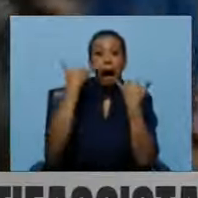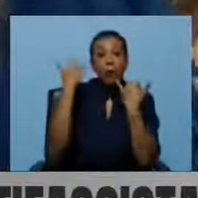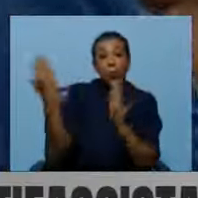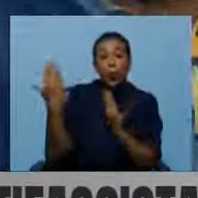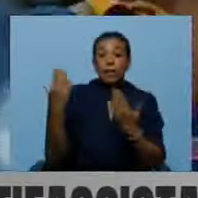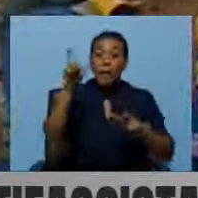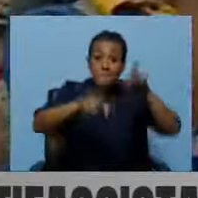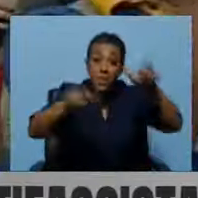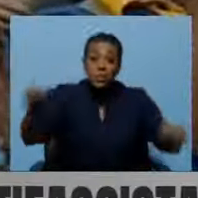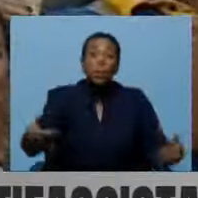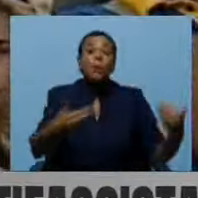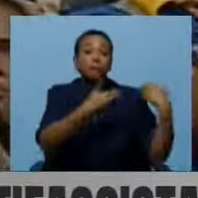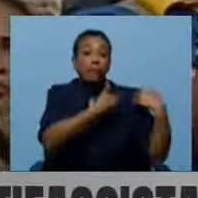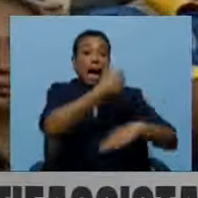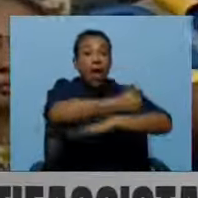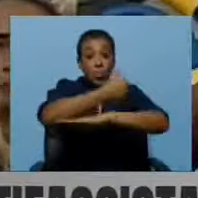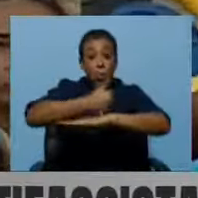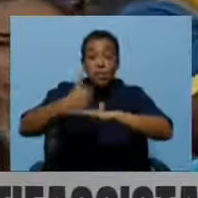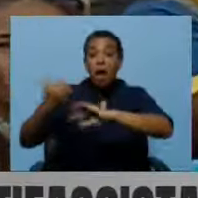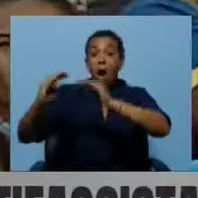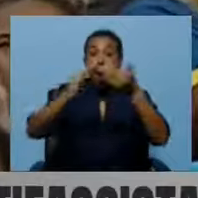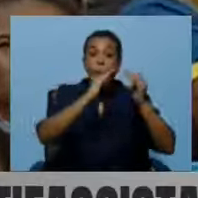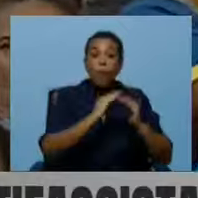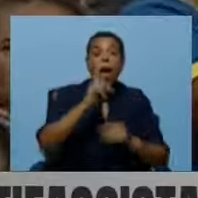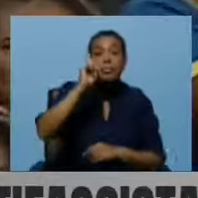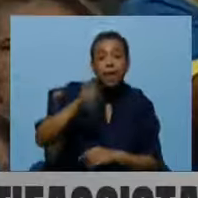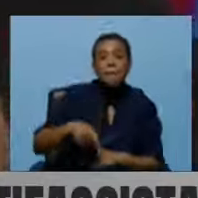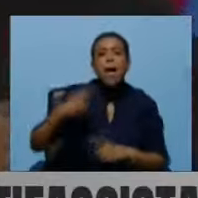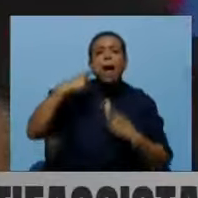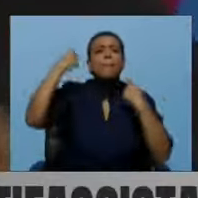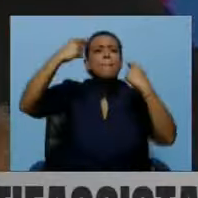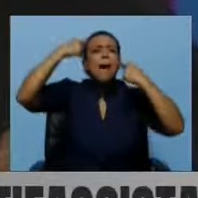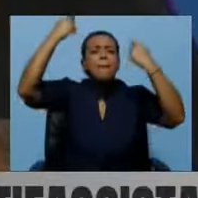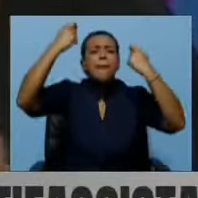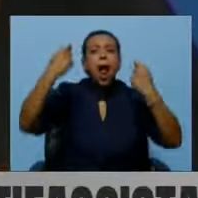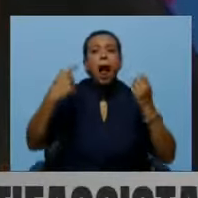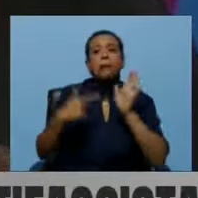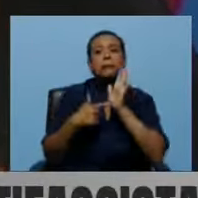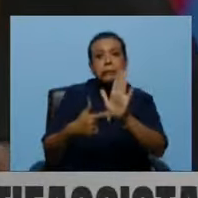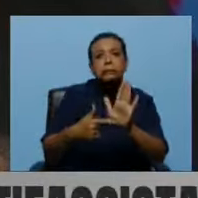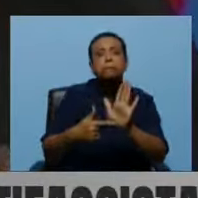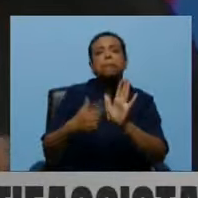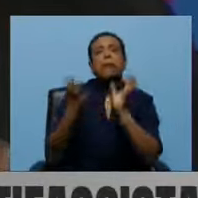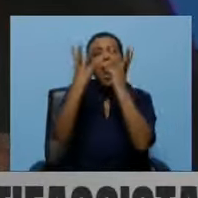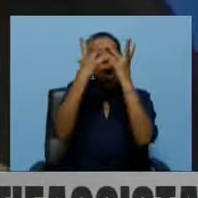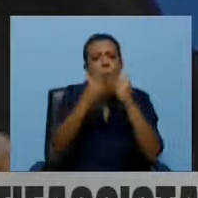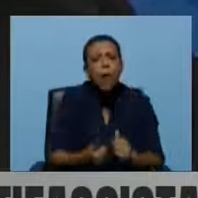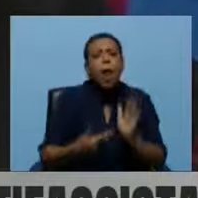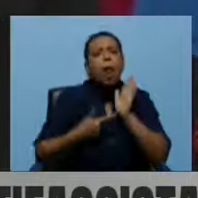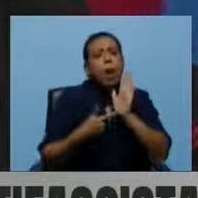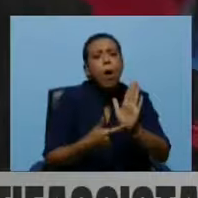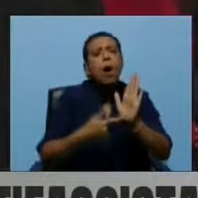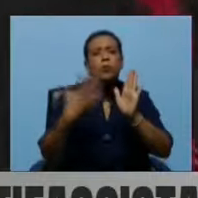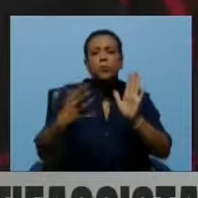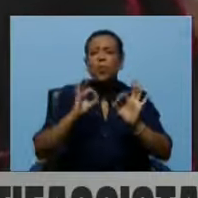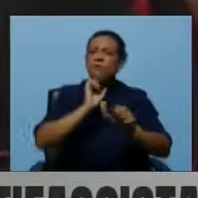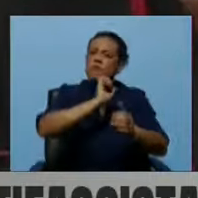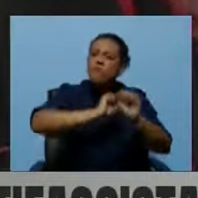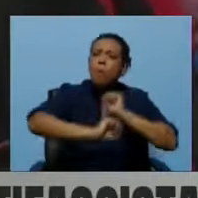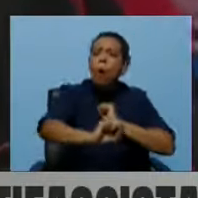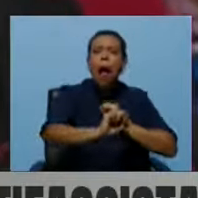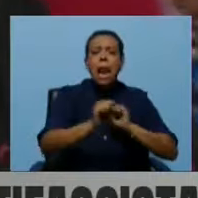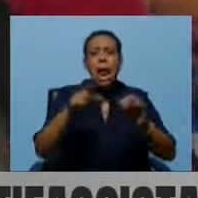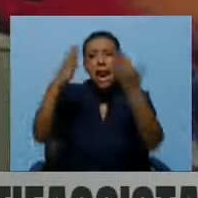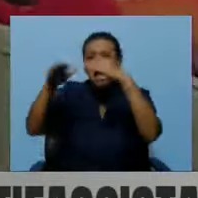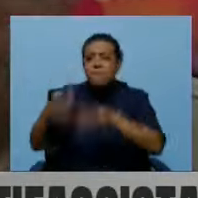muchos representantes de esta comunidad y con consignas nos han reseñado fuera de